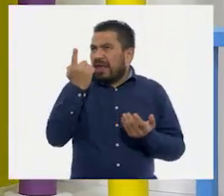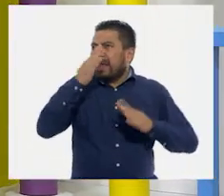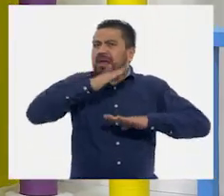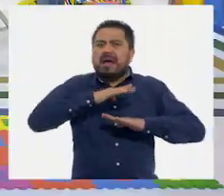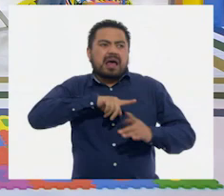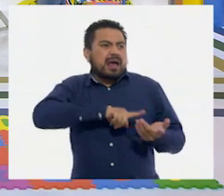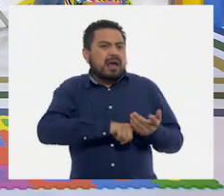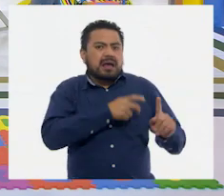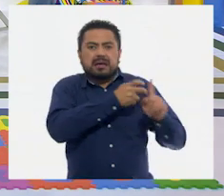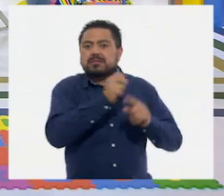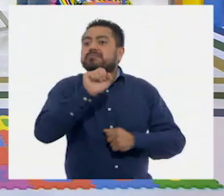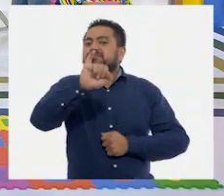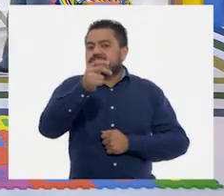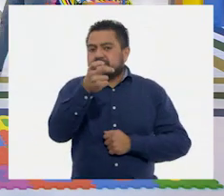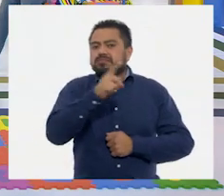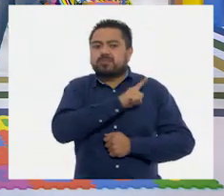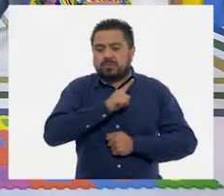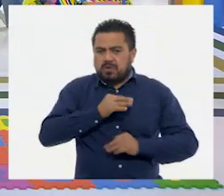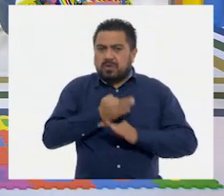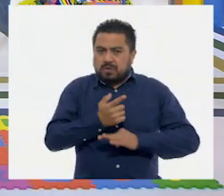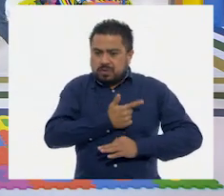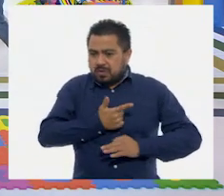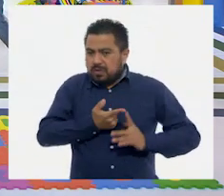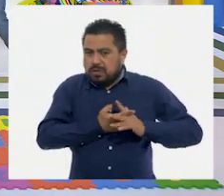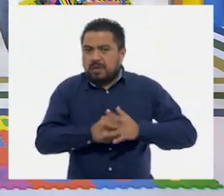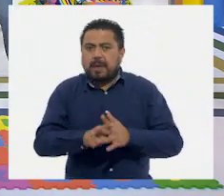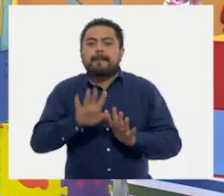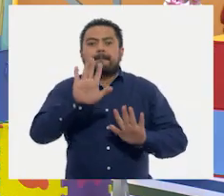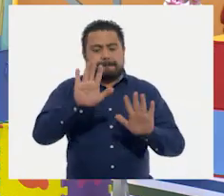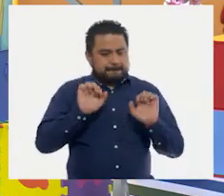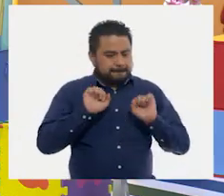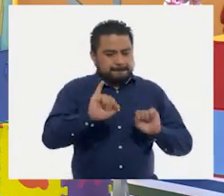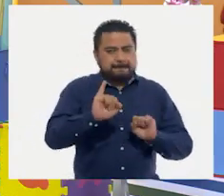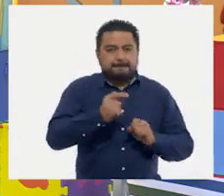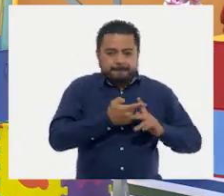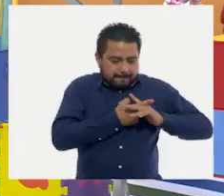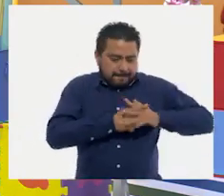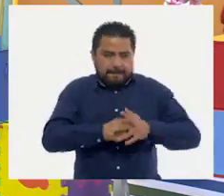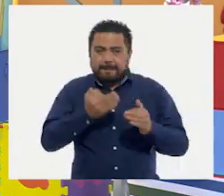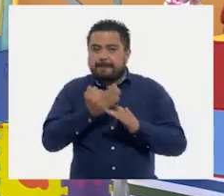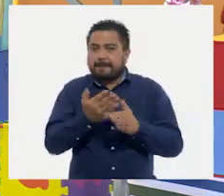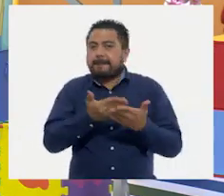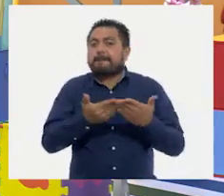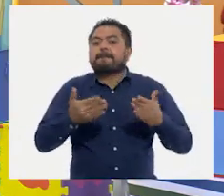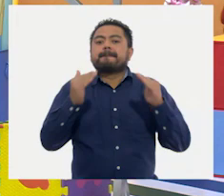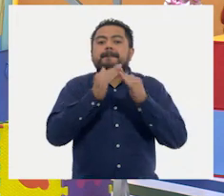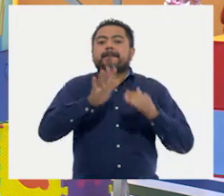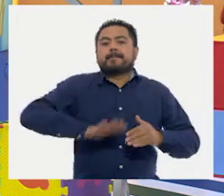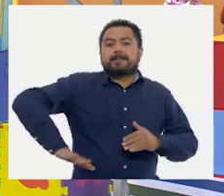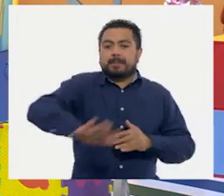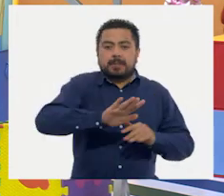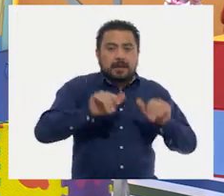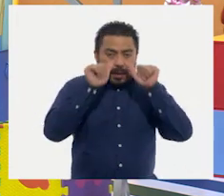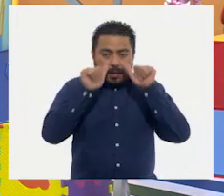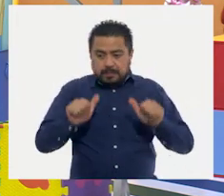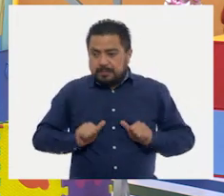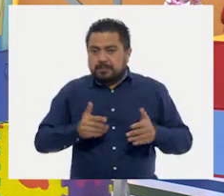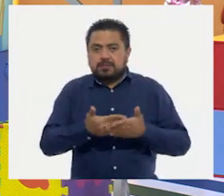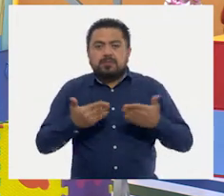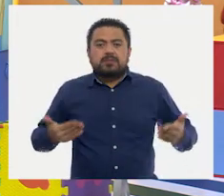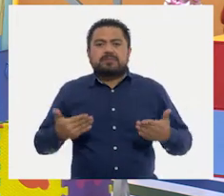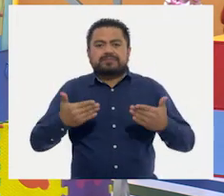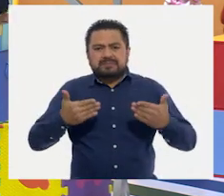¿verdad? Así es. Entonces, ¿te gustaría comenzar? ¡Sí! Vamos a comenzar entonces allá en casita. Pongan mucha atención todos. Vamos